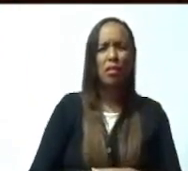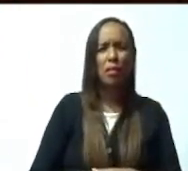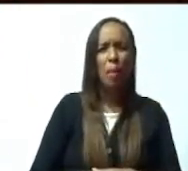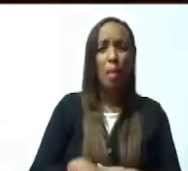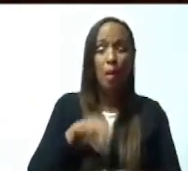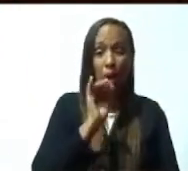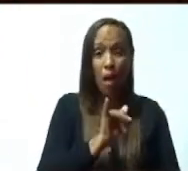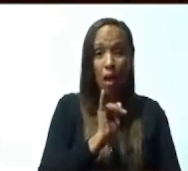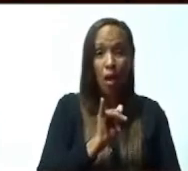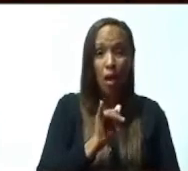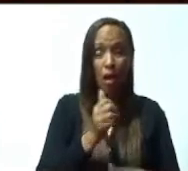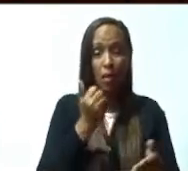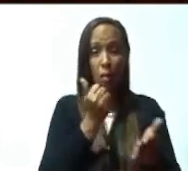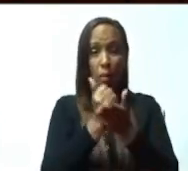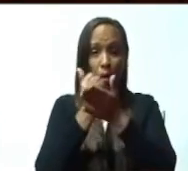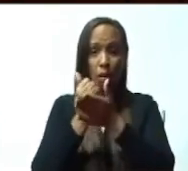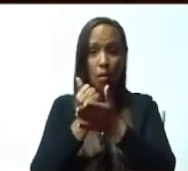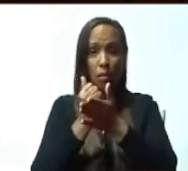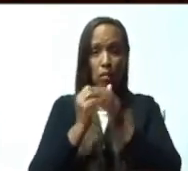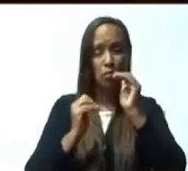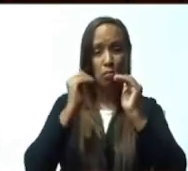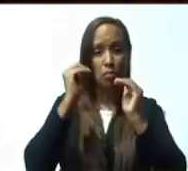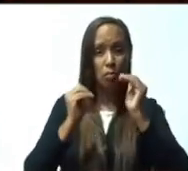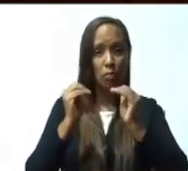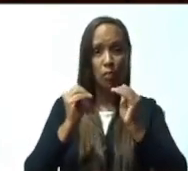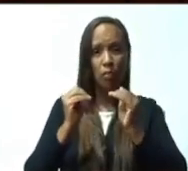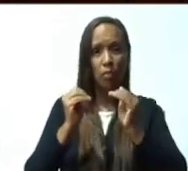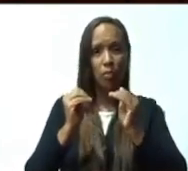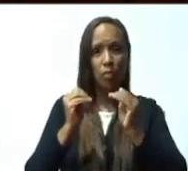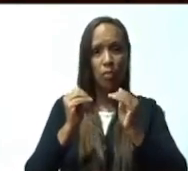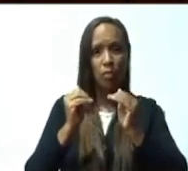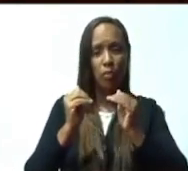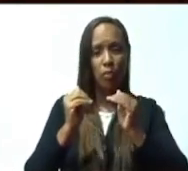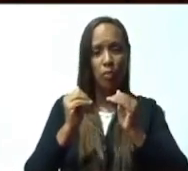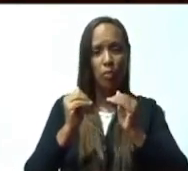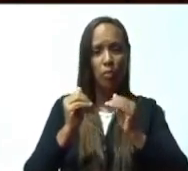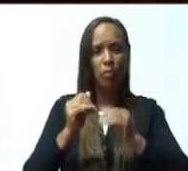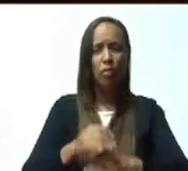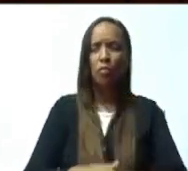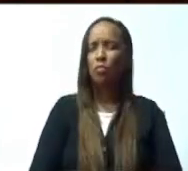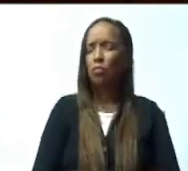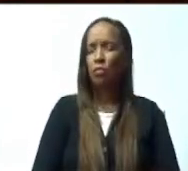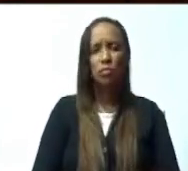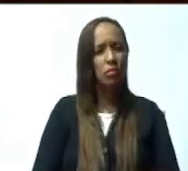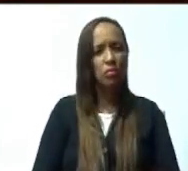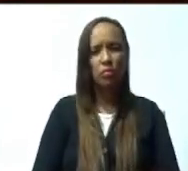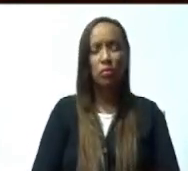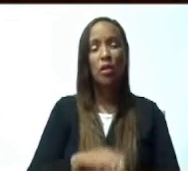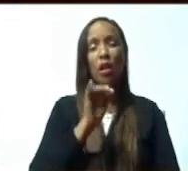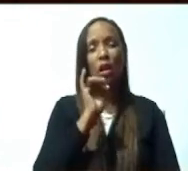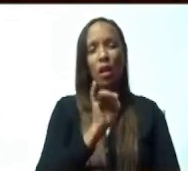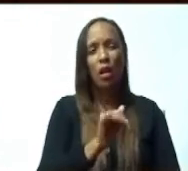sostenibilidad fiscal. Ahí sí podemos, eso es lo que tenemos que demostrar, porque eso viola la Constitución.